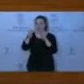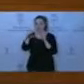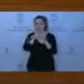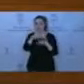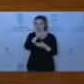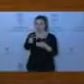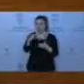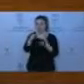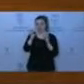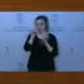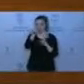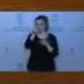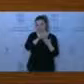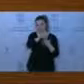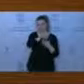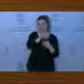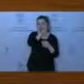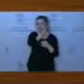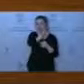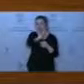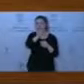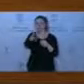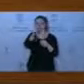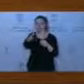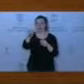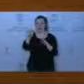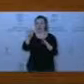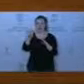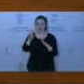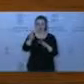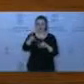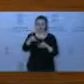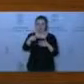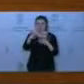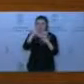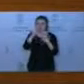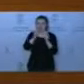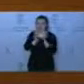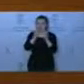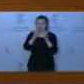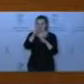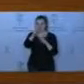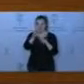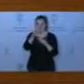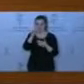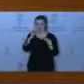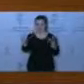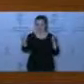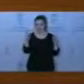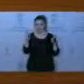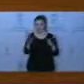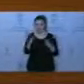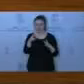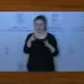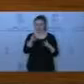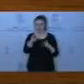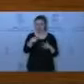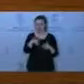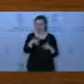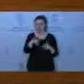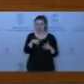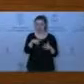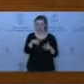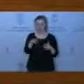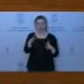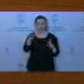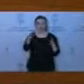de euros en el 2013 y 325,6 en el 2014. Nos dirán que Asturias va bien, que somos unos agoreros, que los últimos datos